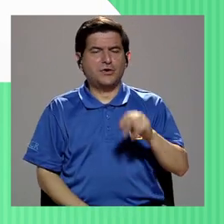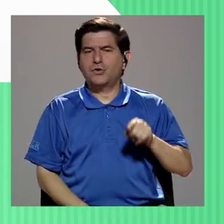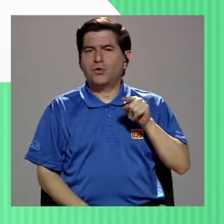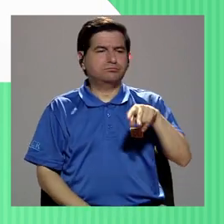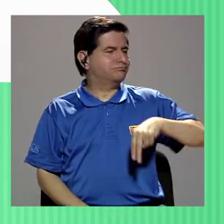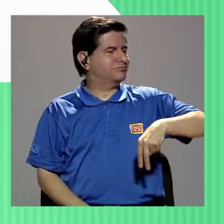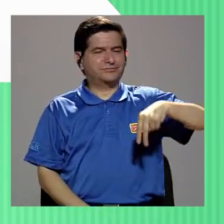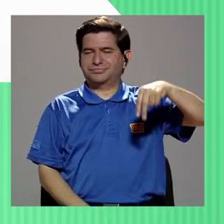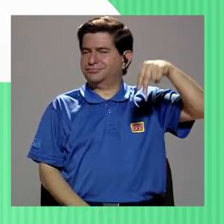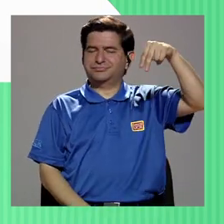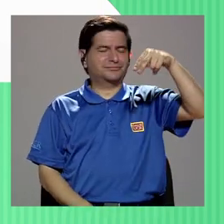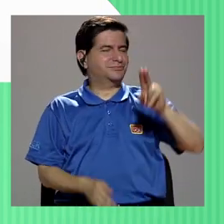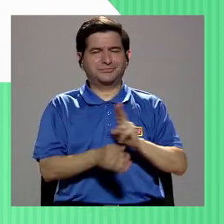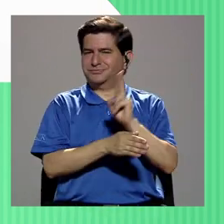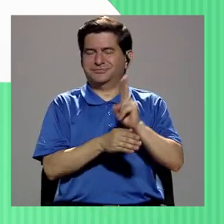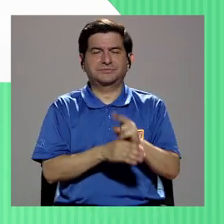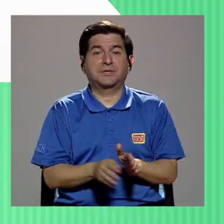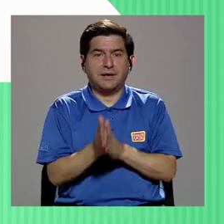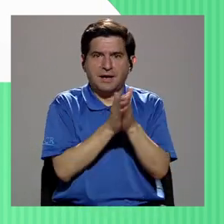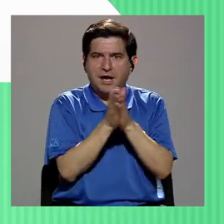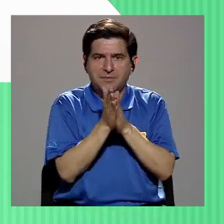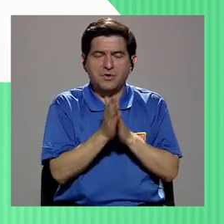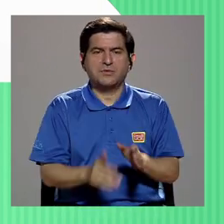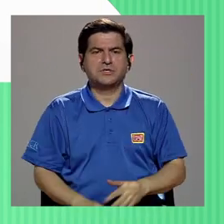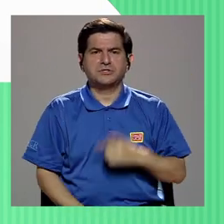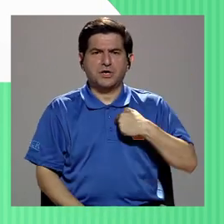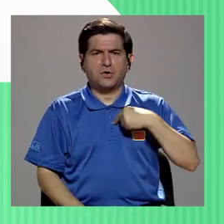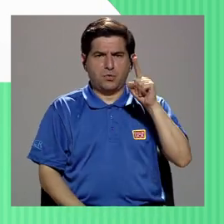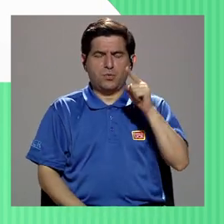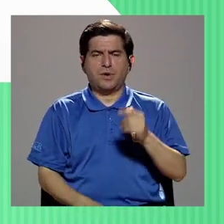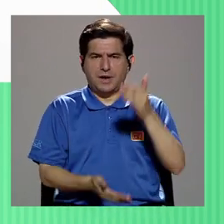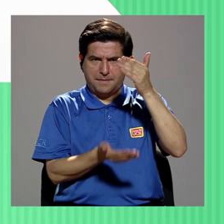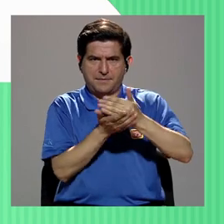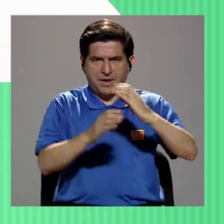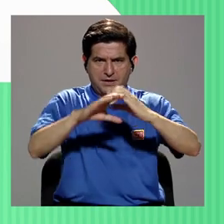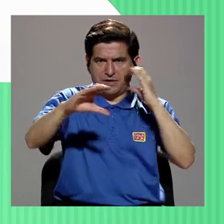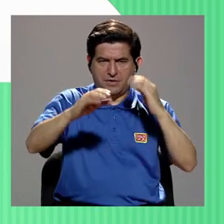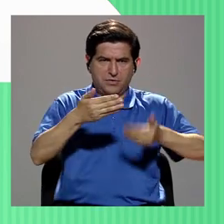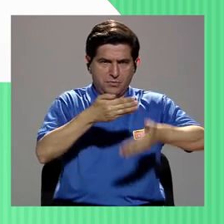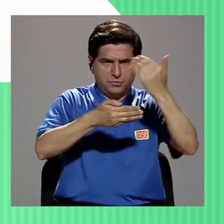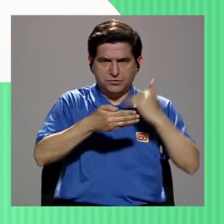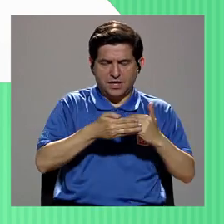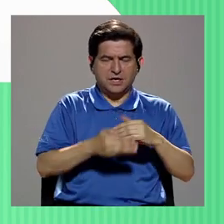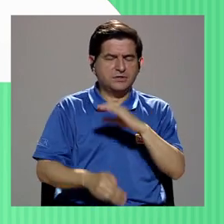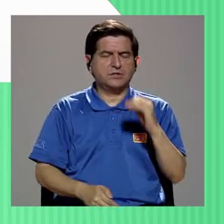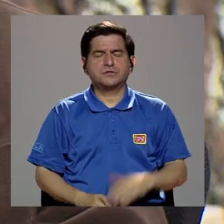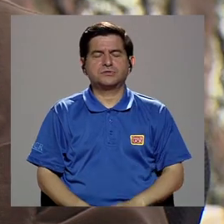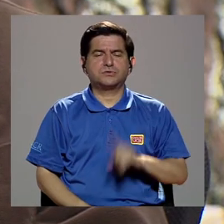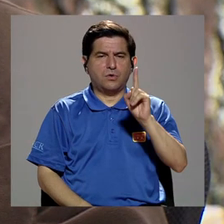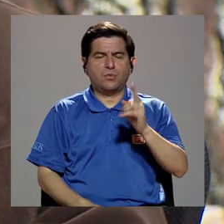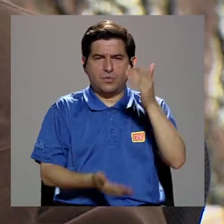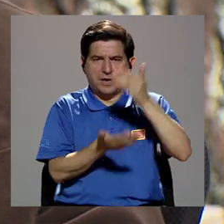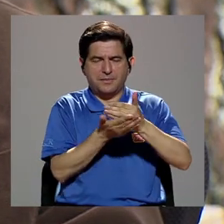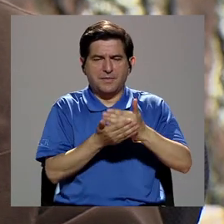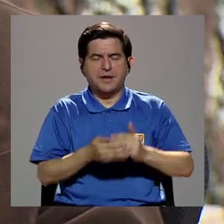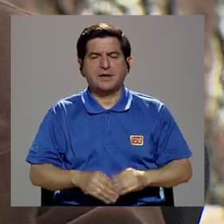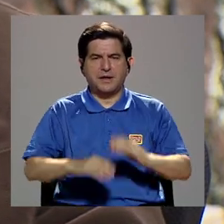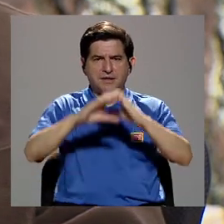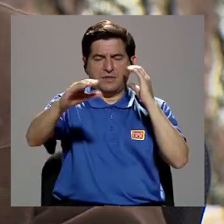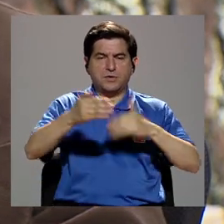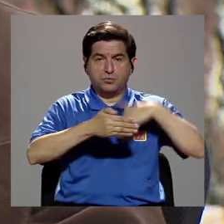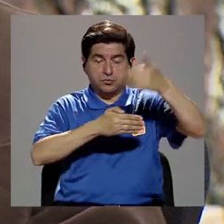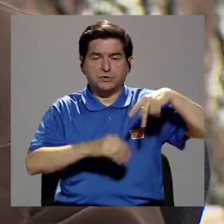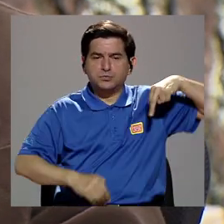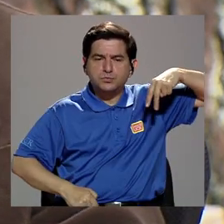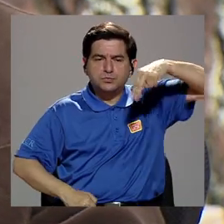ascensores, de aprovechar a bajarse una parada antes, o ir a buscar el bus una parada después. El obligarnos a